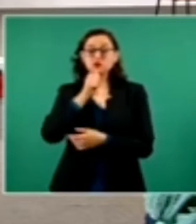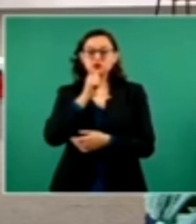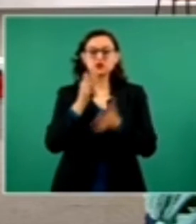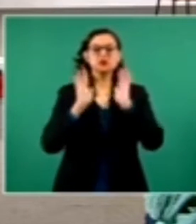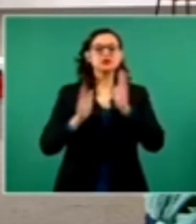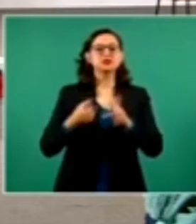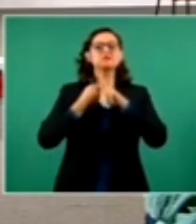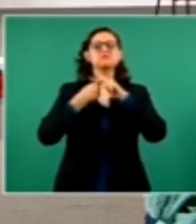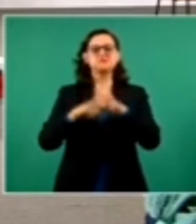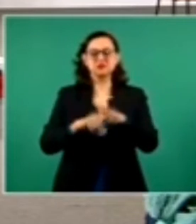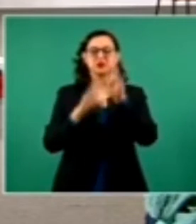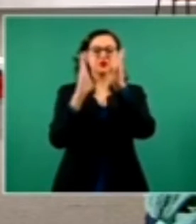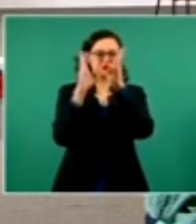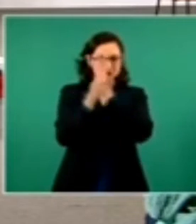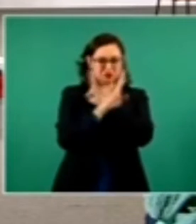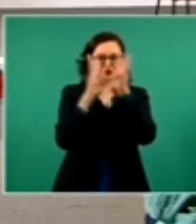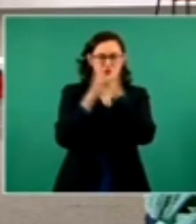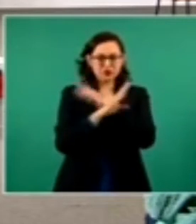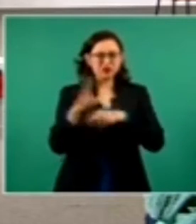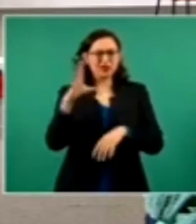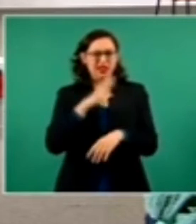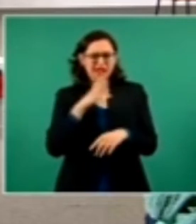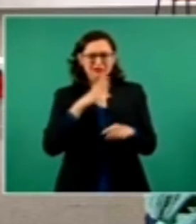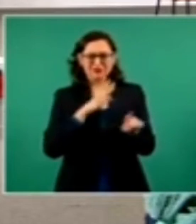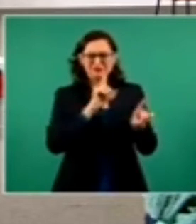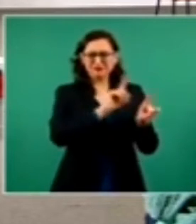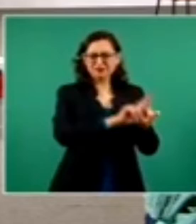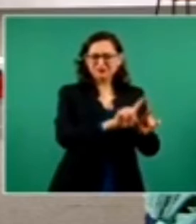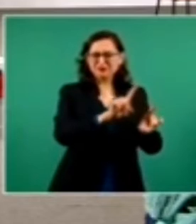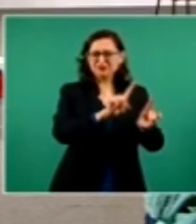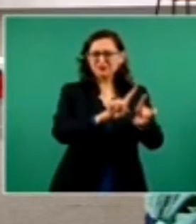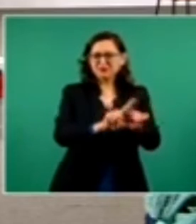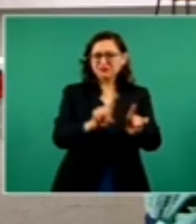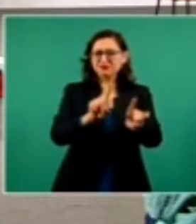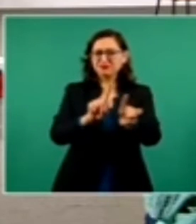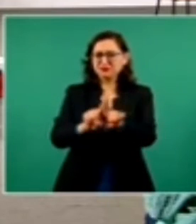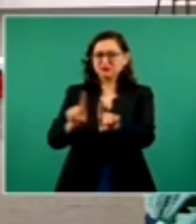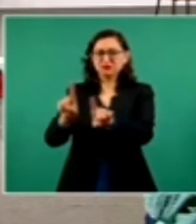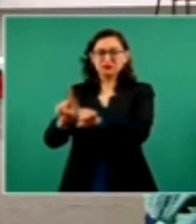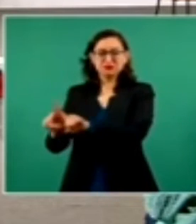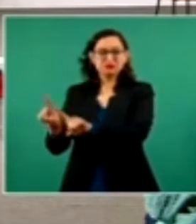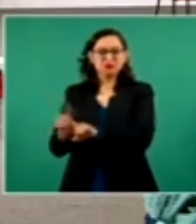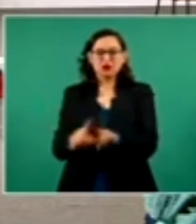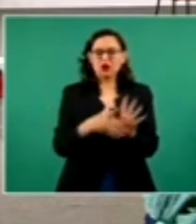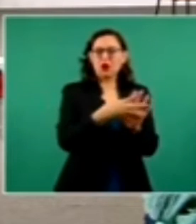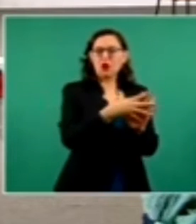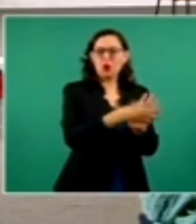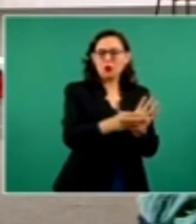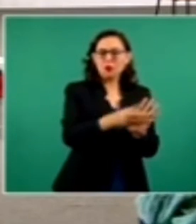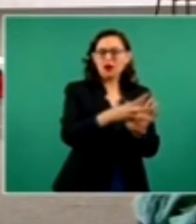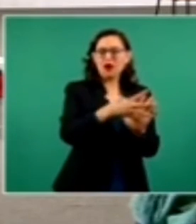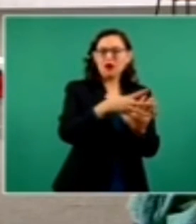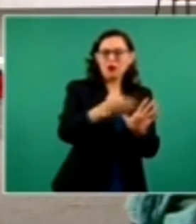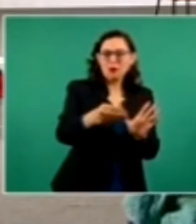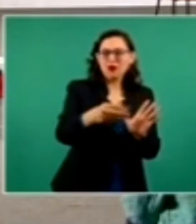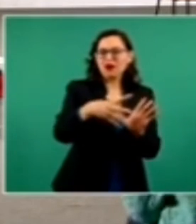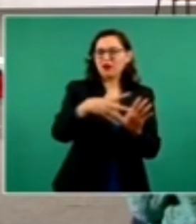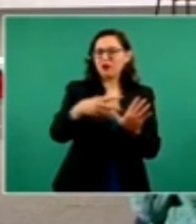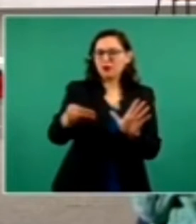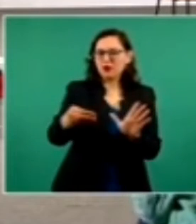la información desde la óptica perversa del poderoso una prejuiciada sentencia siempre